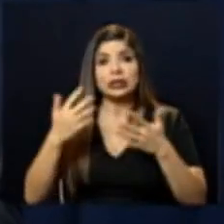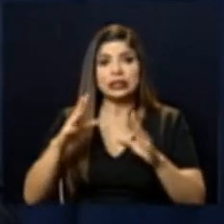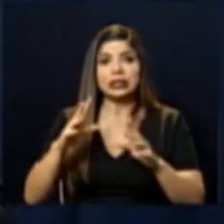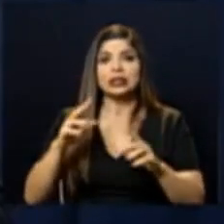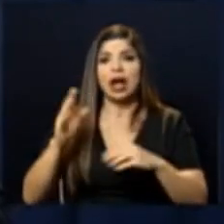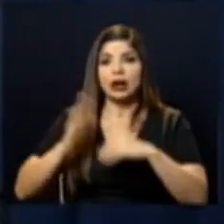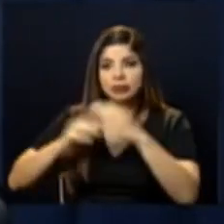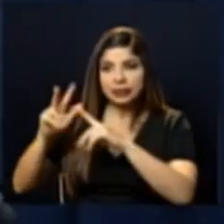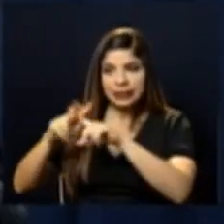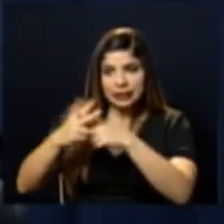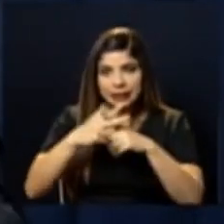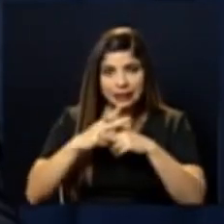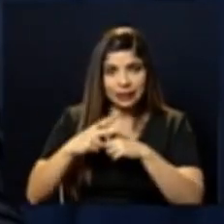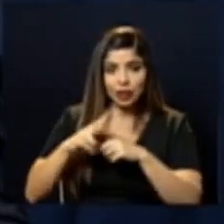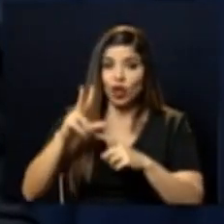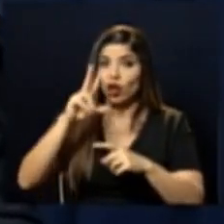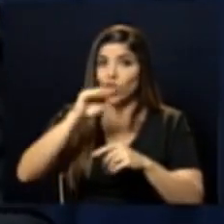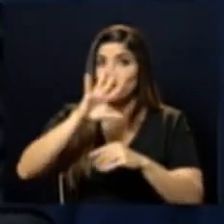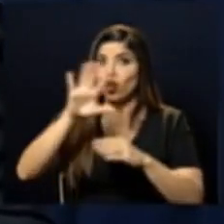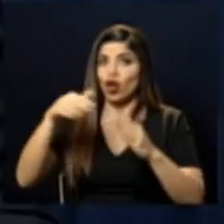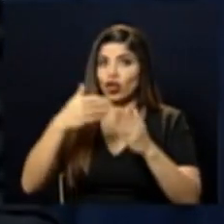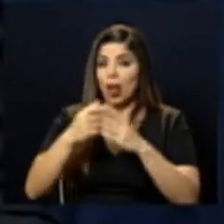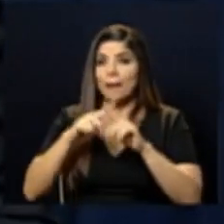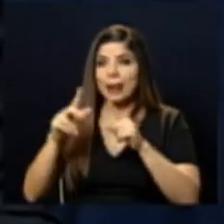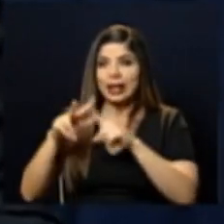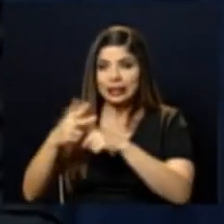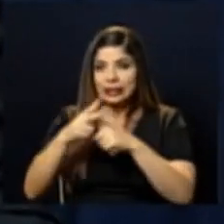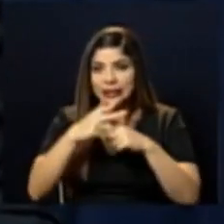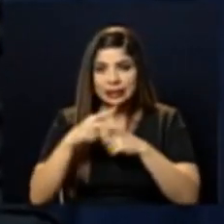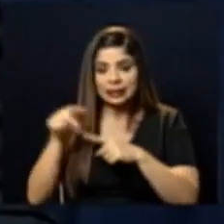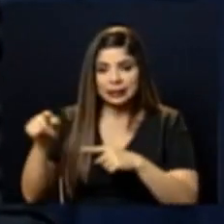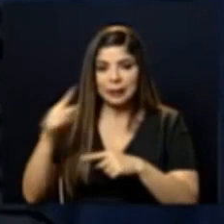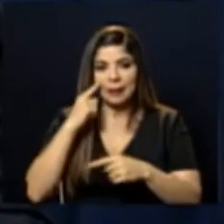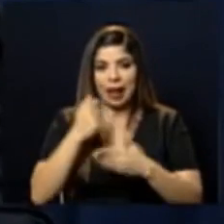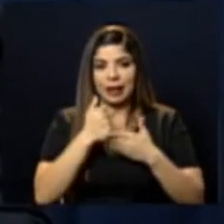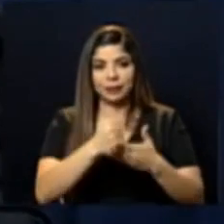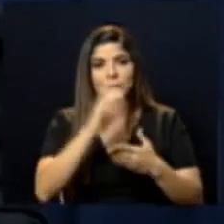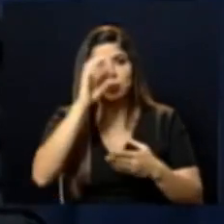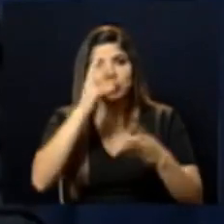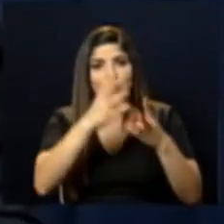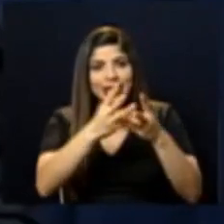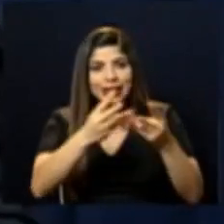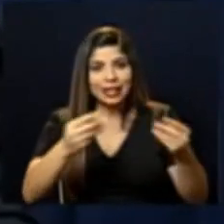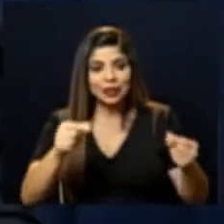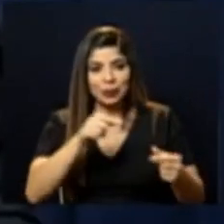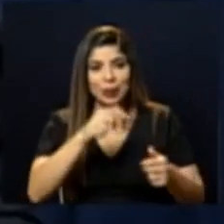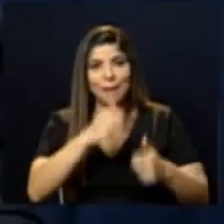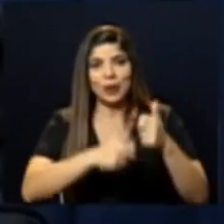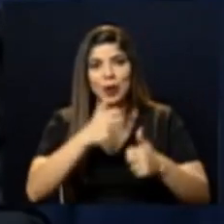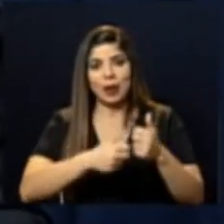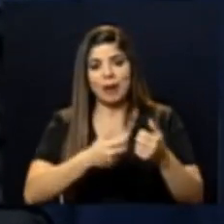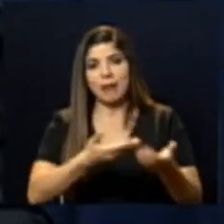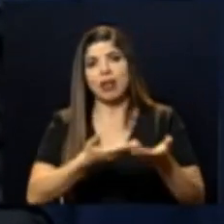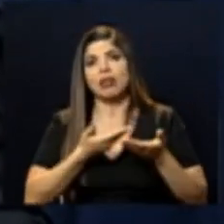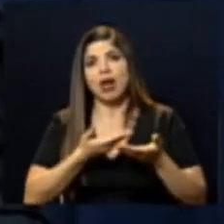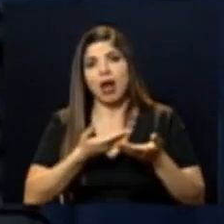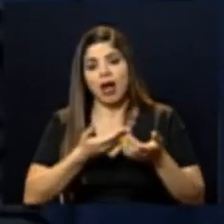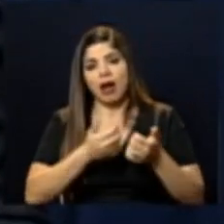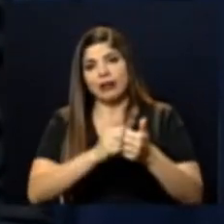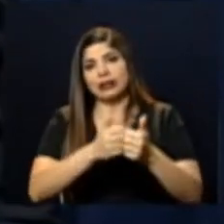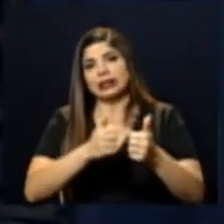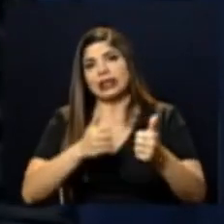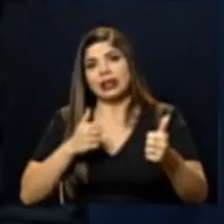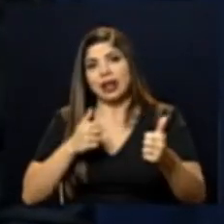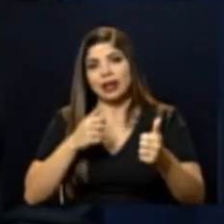estas obras, aunque no todas, y estamos abocados a resolver los factores que han atrasado